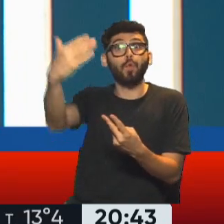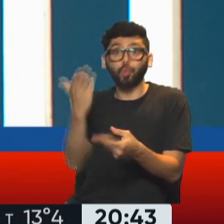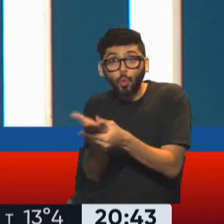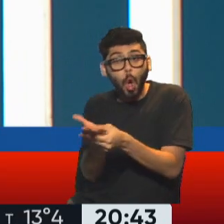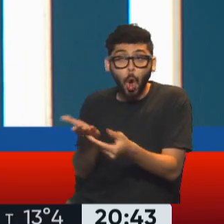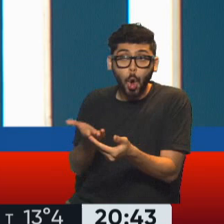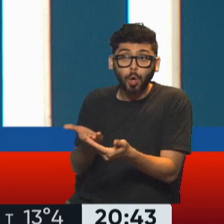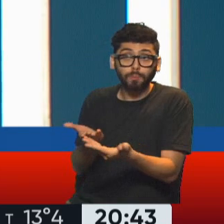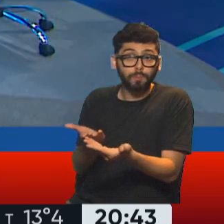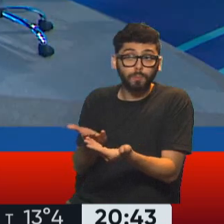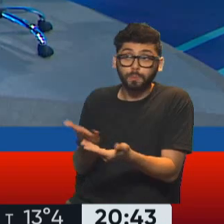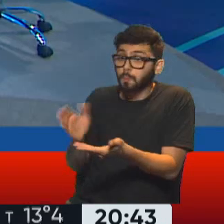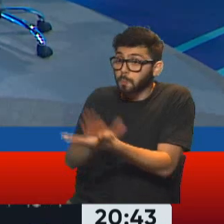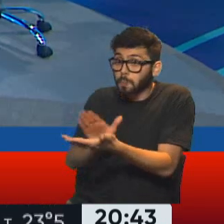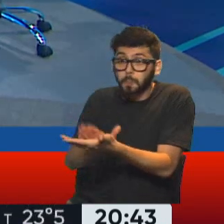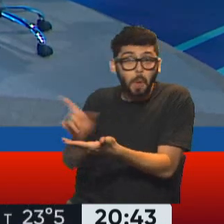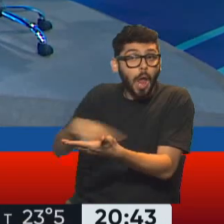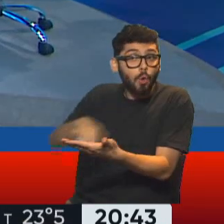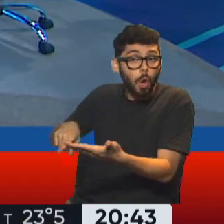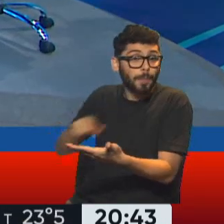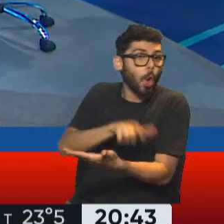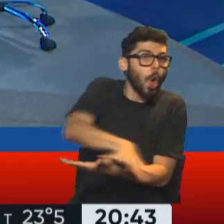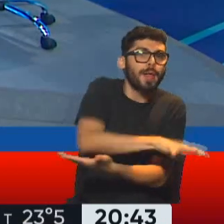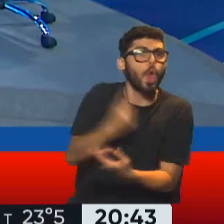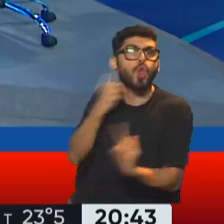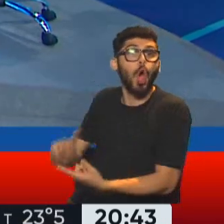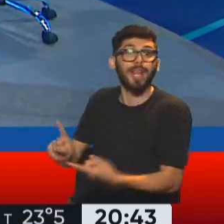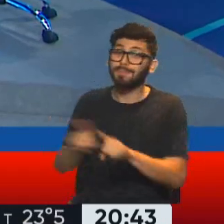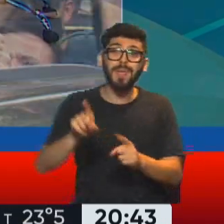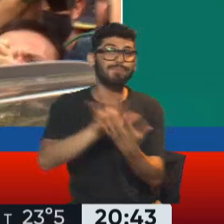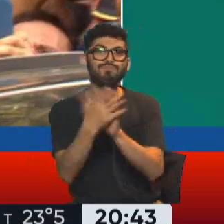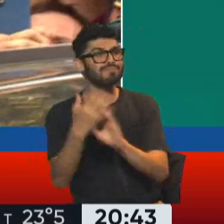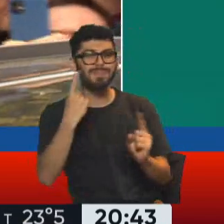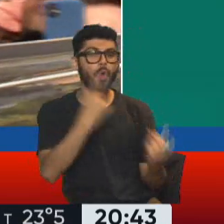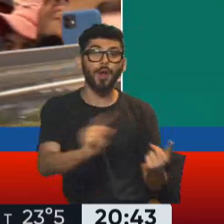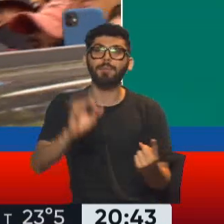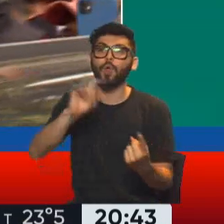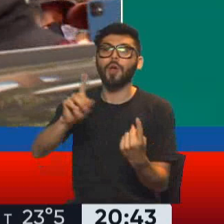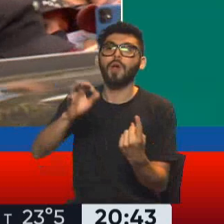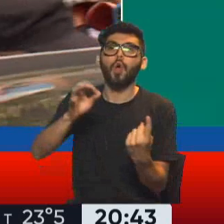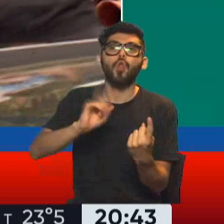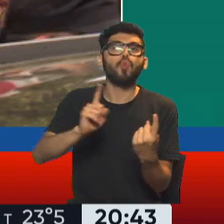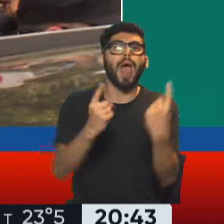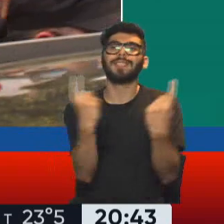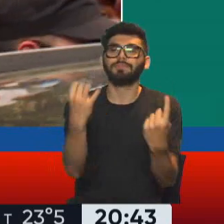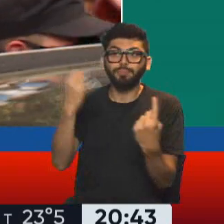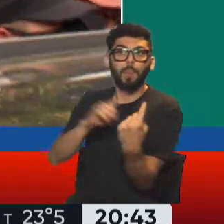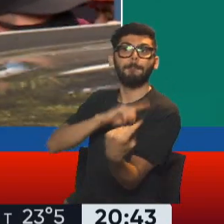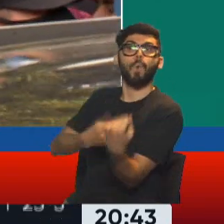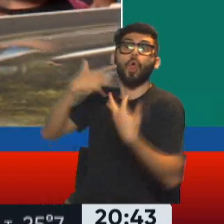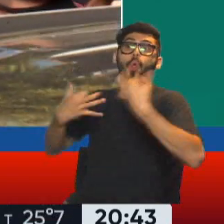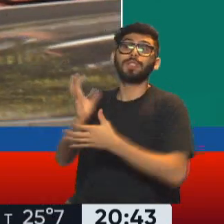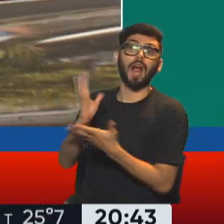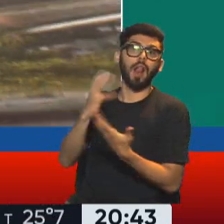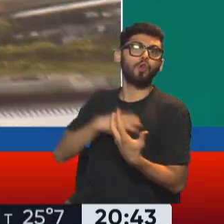ese es un fallo justo. Y esa no es una cuestión de descreimiento que nace de la ¿Vos crees sociedad, que sino que es un mensaje que viene del Vos Poder que sos Judicial. el que sabe, yo no soy el que